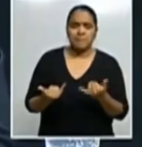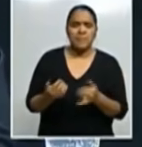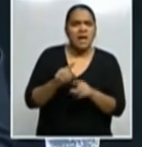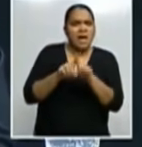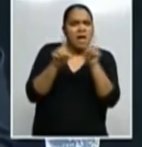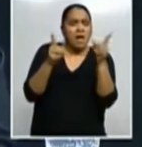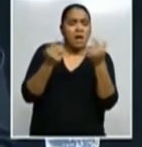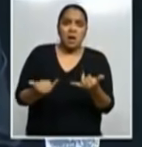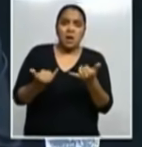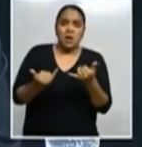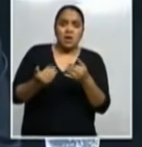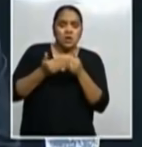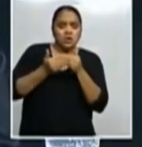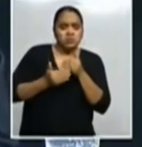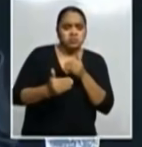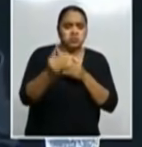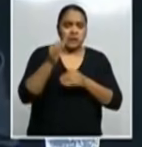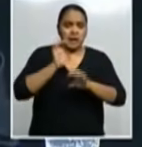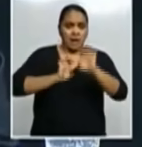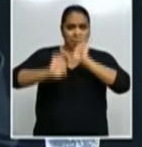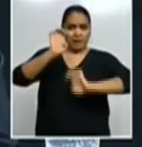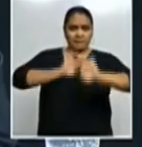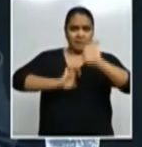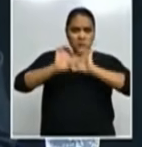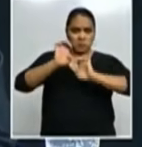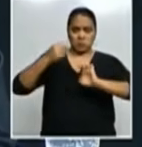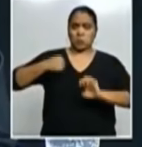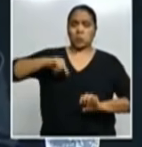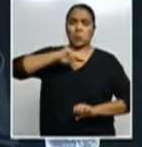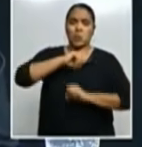Estas calificaciones de riesgo que se mantienen,